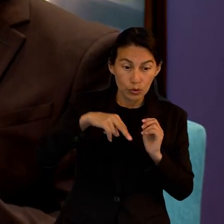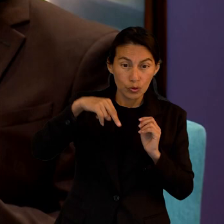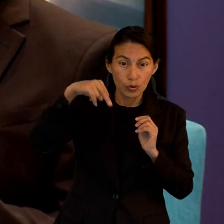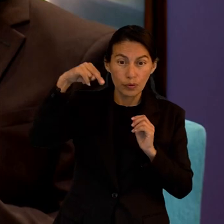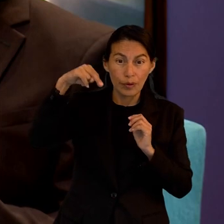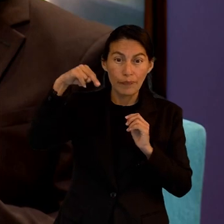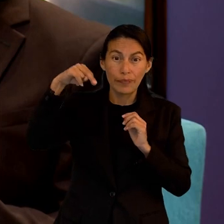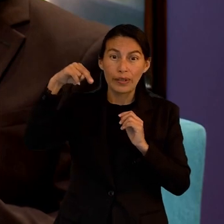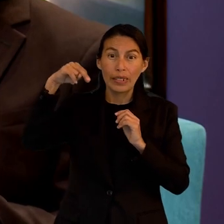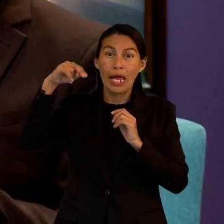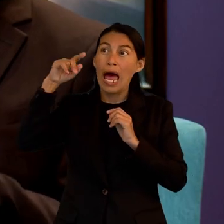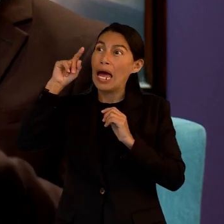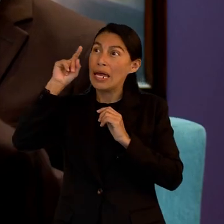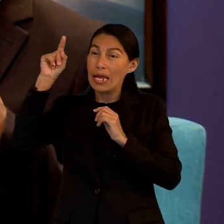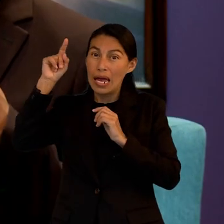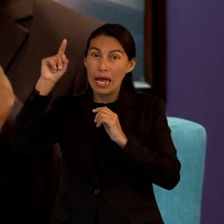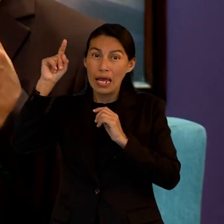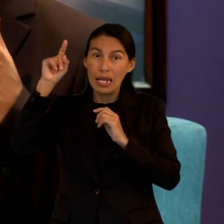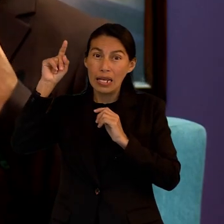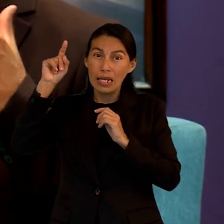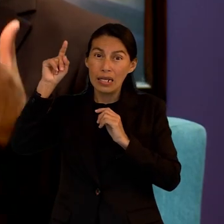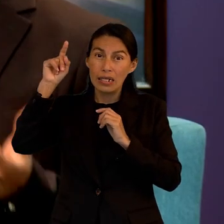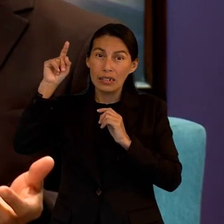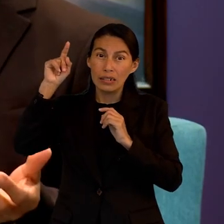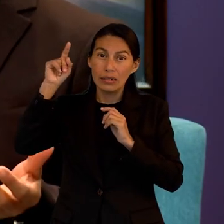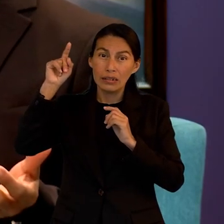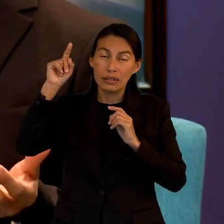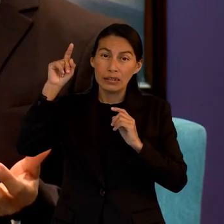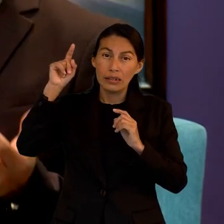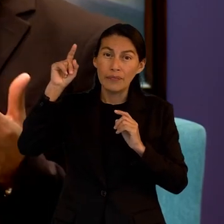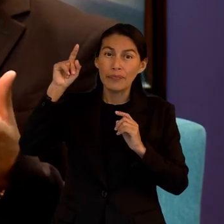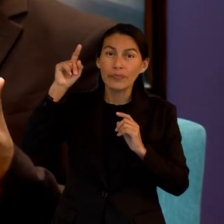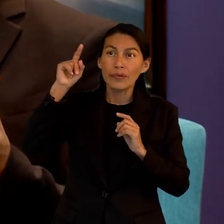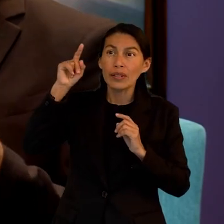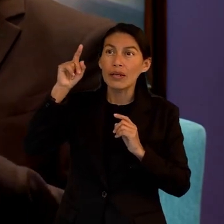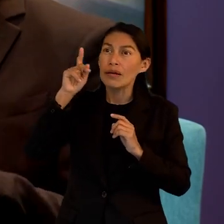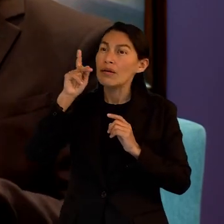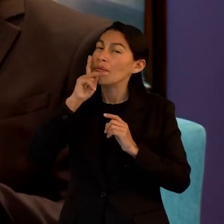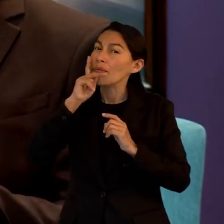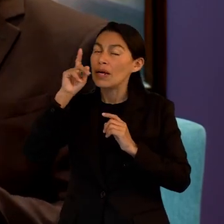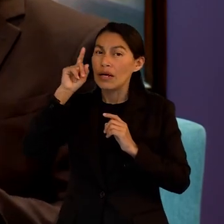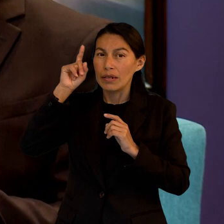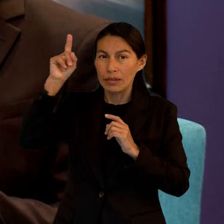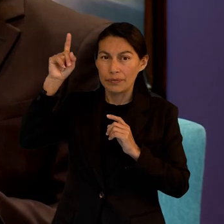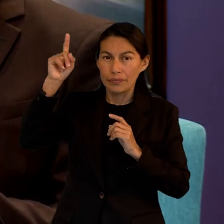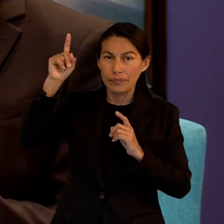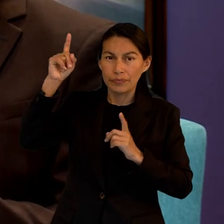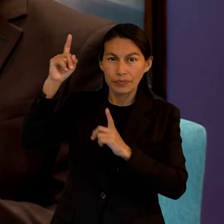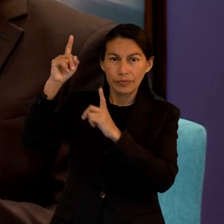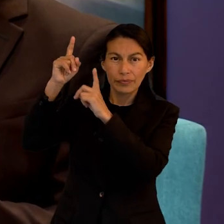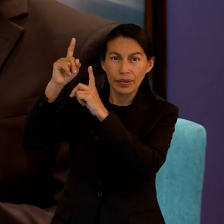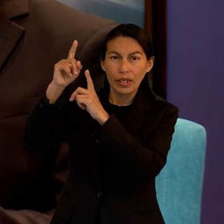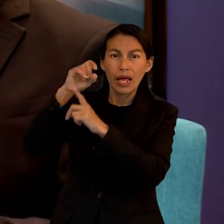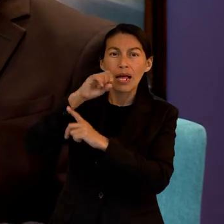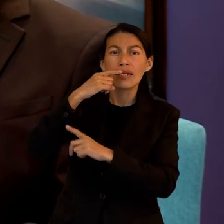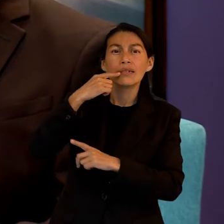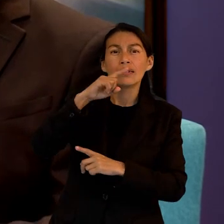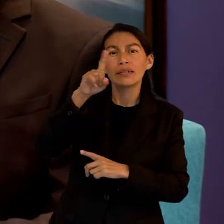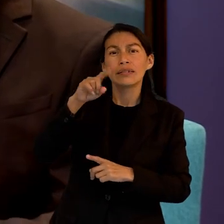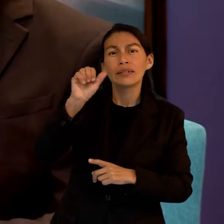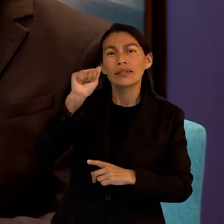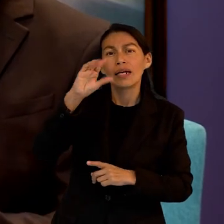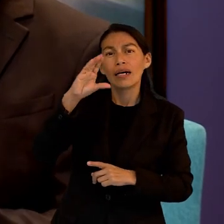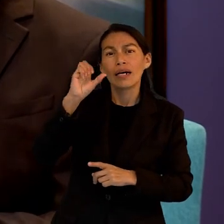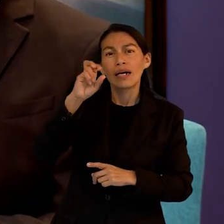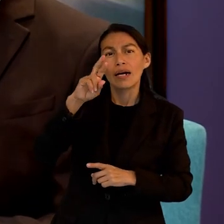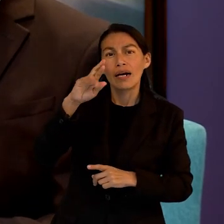es una inauguración de una nueva era para el pueblo una nueva oportunidad en zacarías 3 menciona que satanás